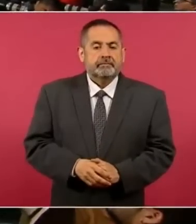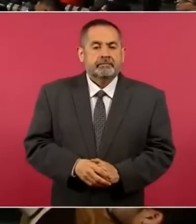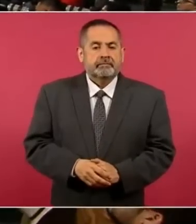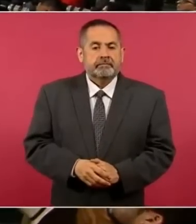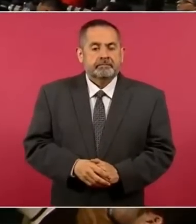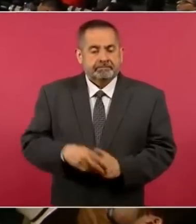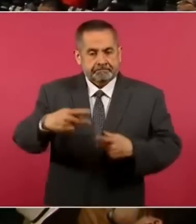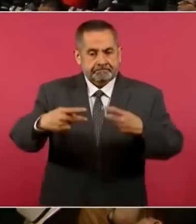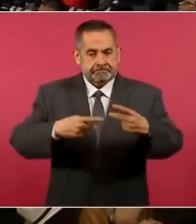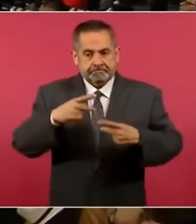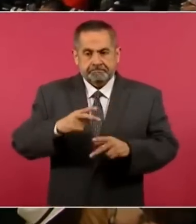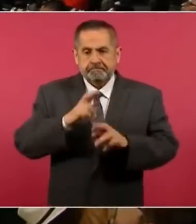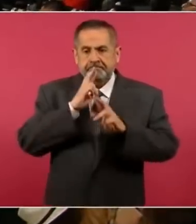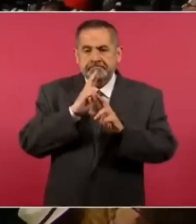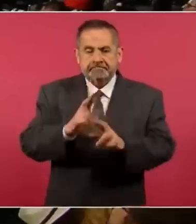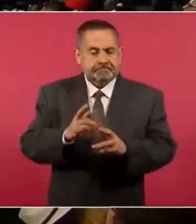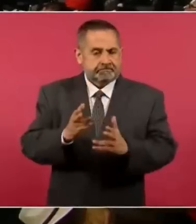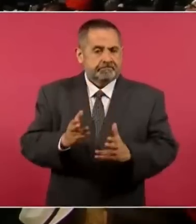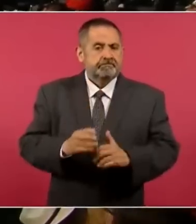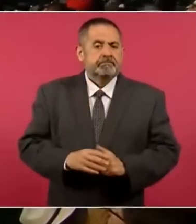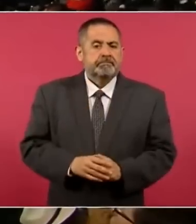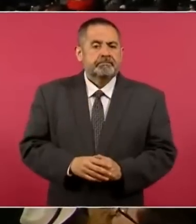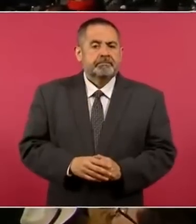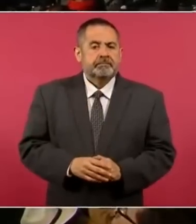contestar preguntas